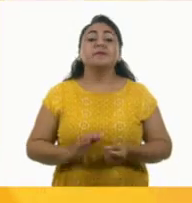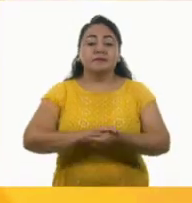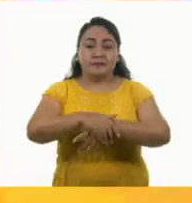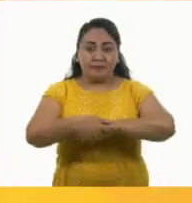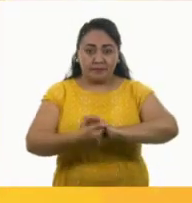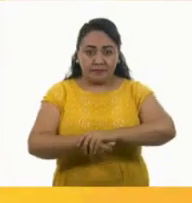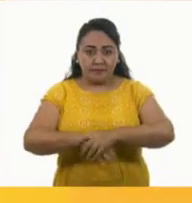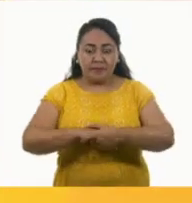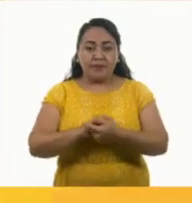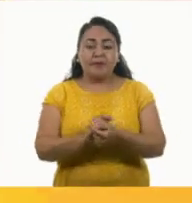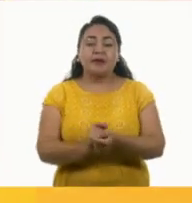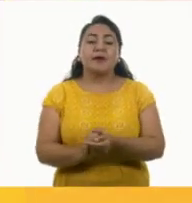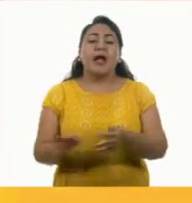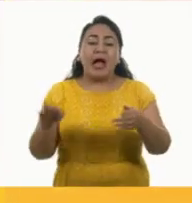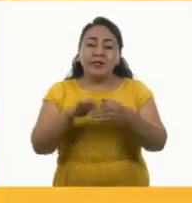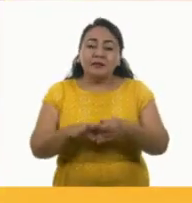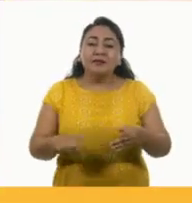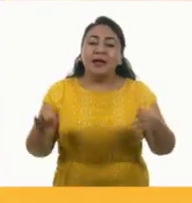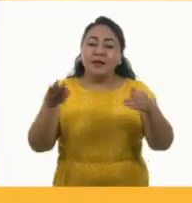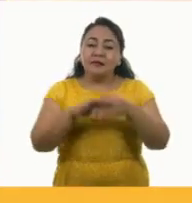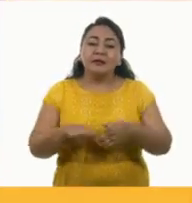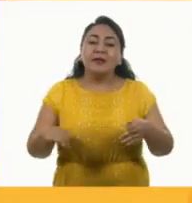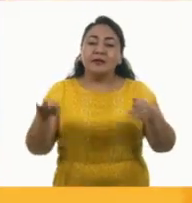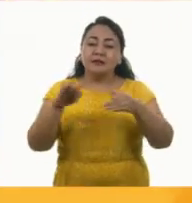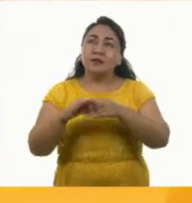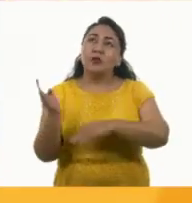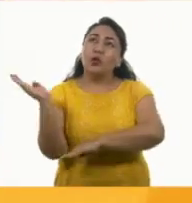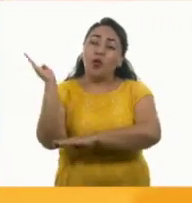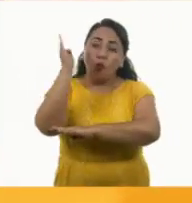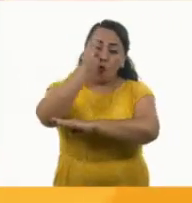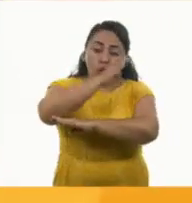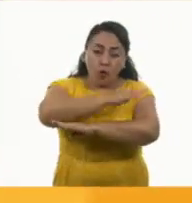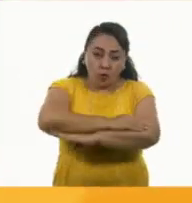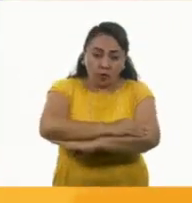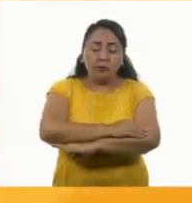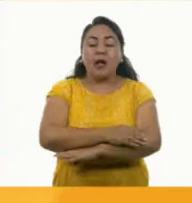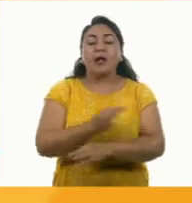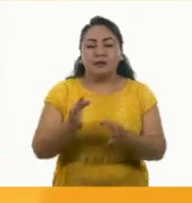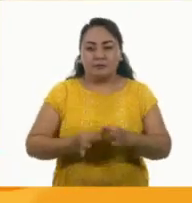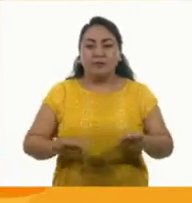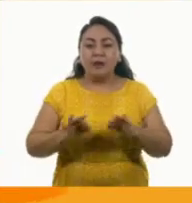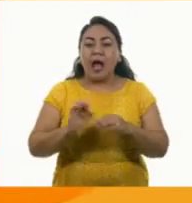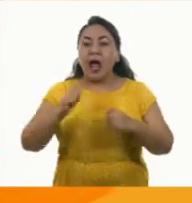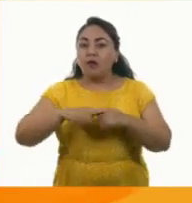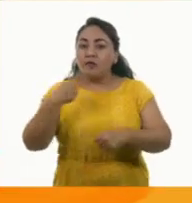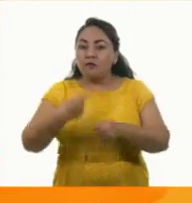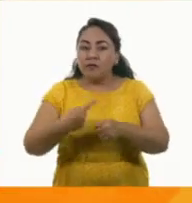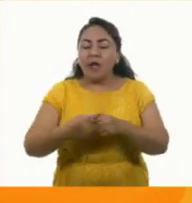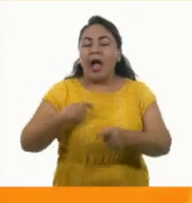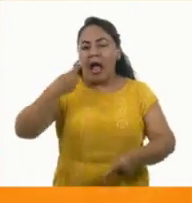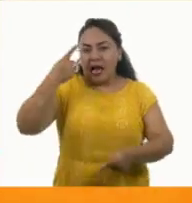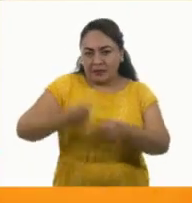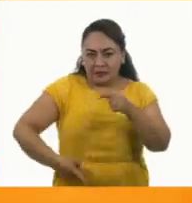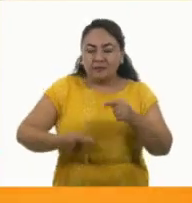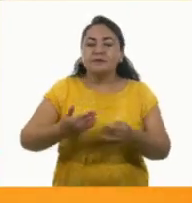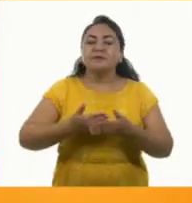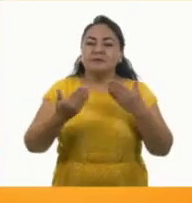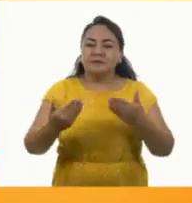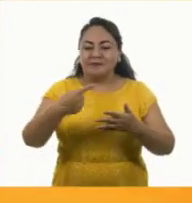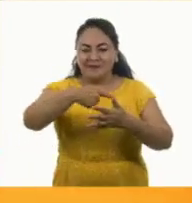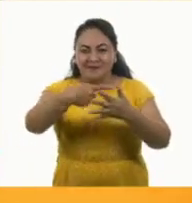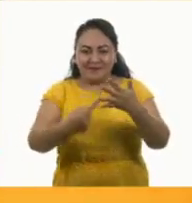Lavarnos las manos varias veces al día es importante para prevenir cualquier enfermedad. Sigue estos pasos para